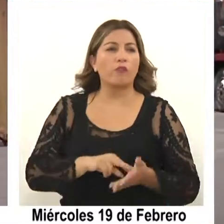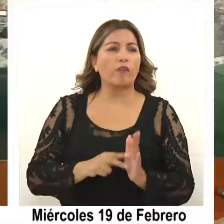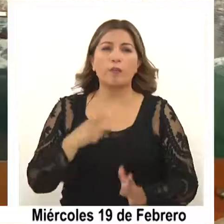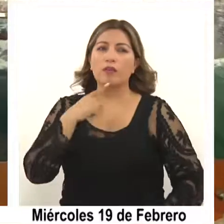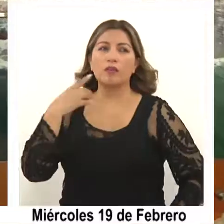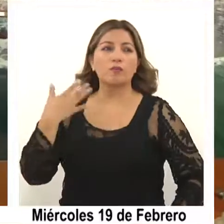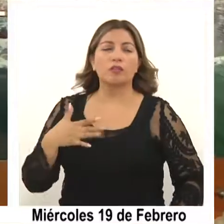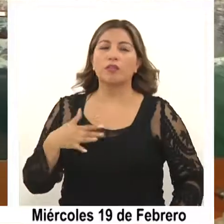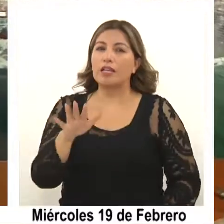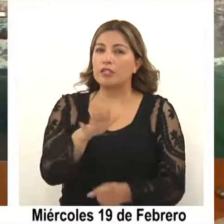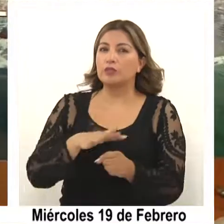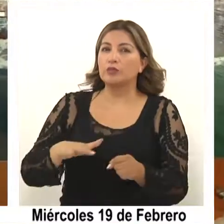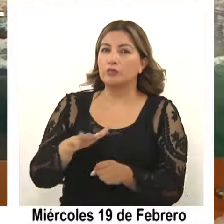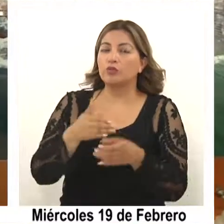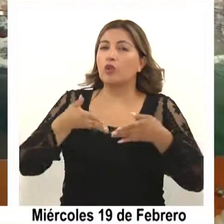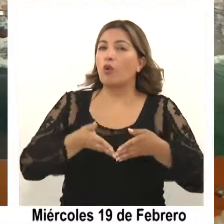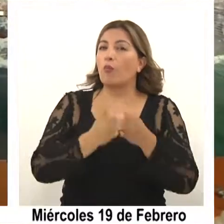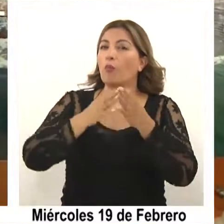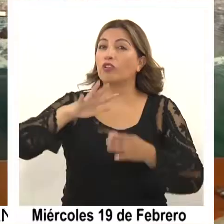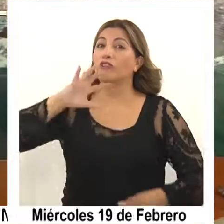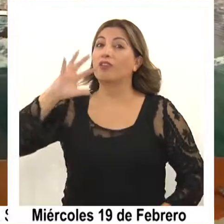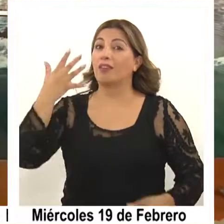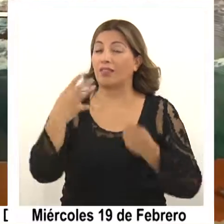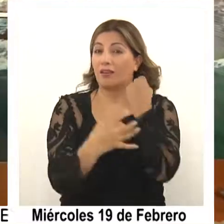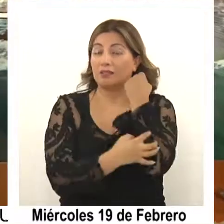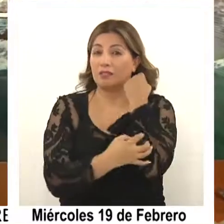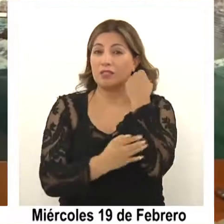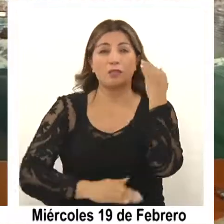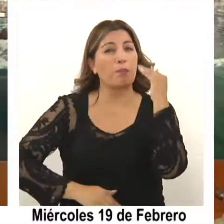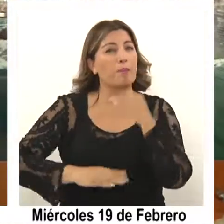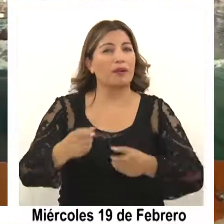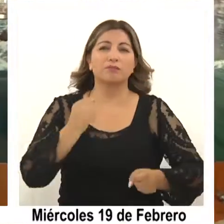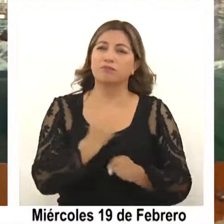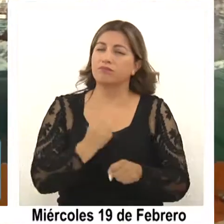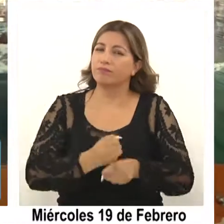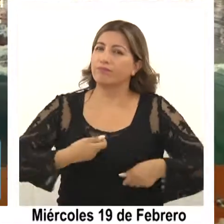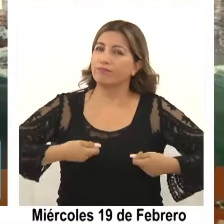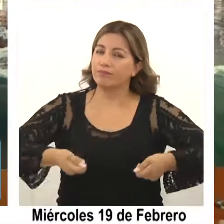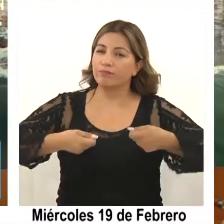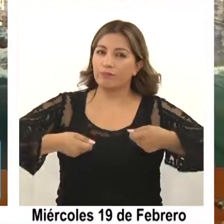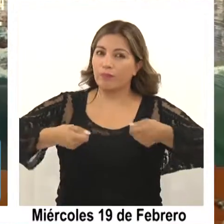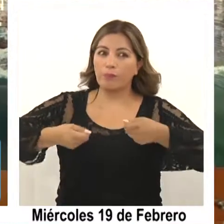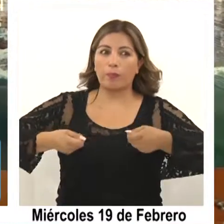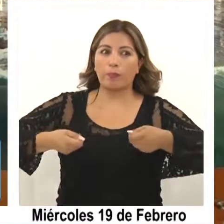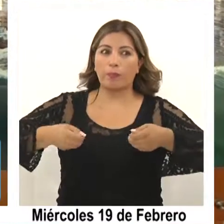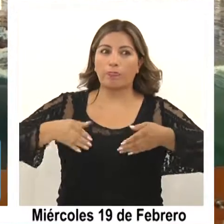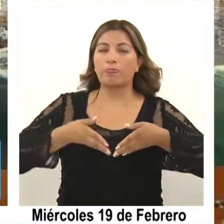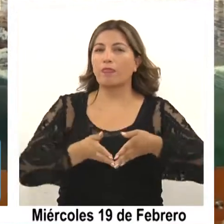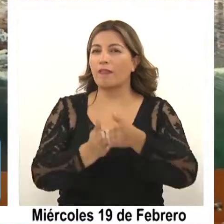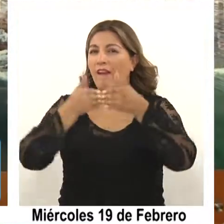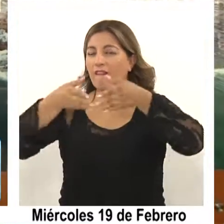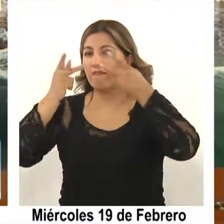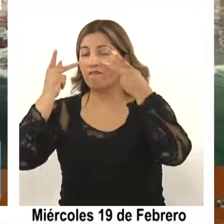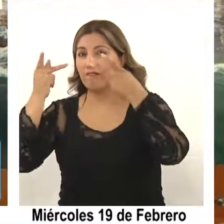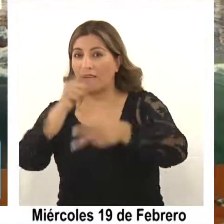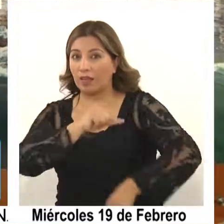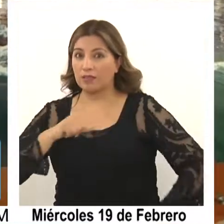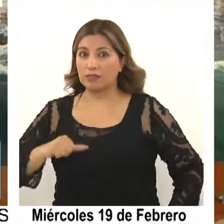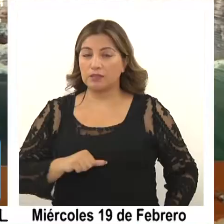significativo como el caso de los puertos la quinta región donde está gran parte de la producción va justamente con destino a mercados chino